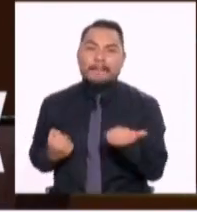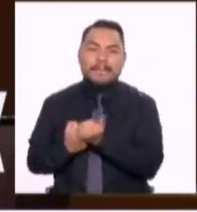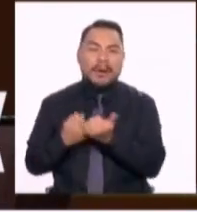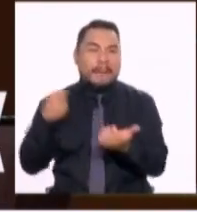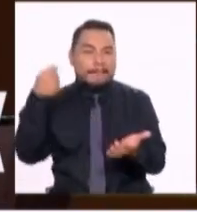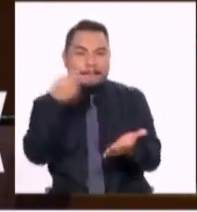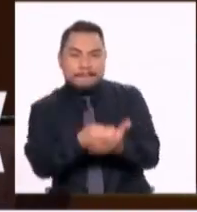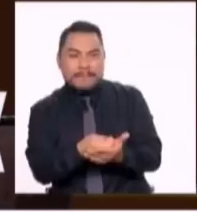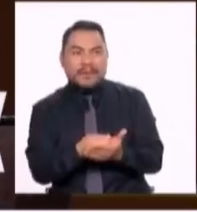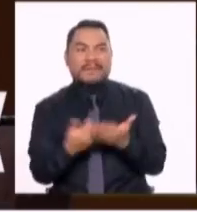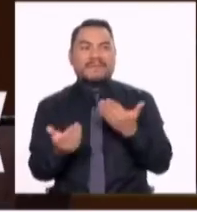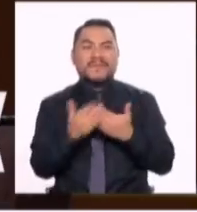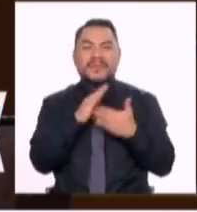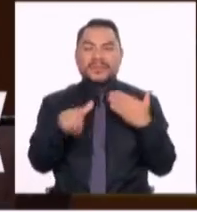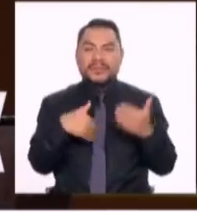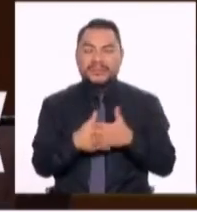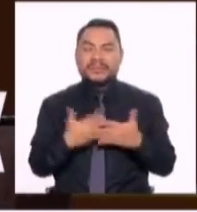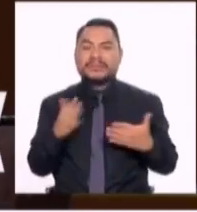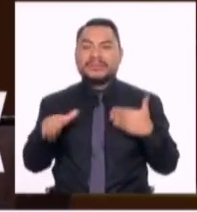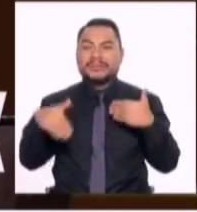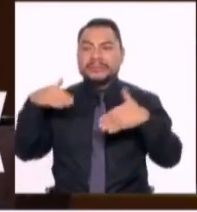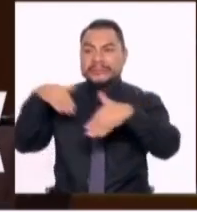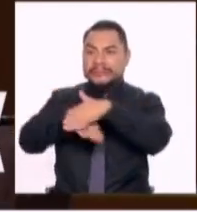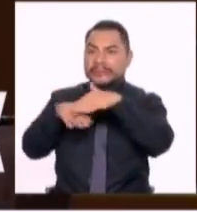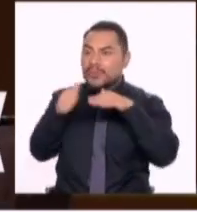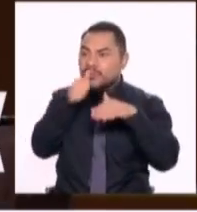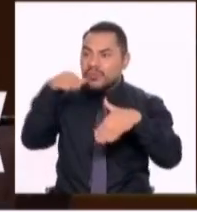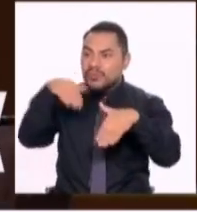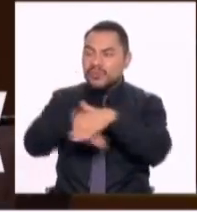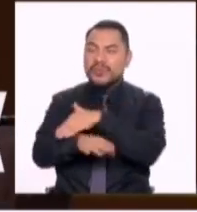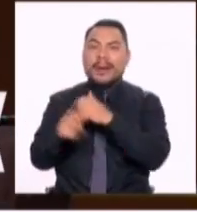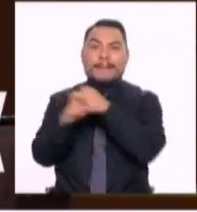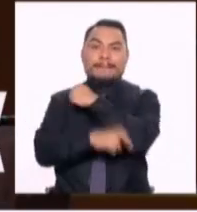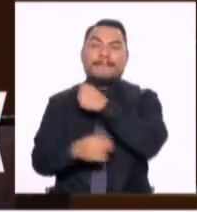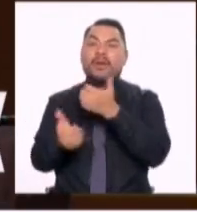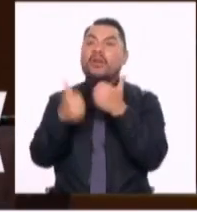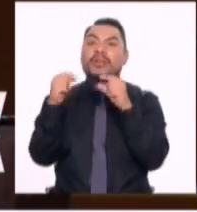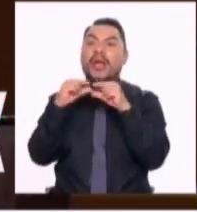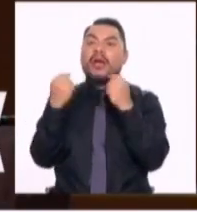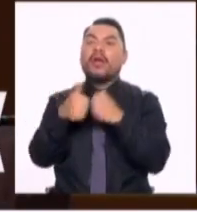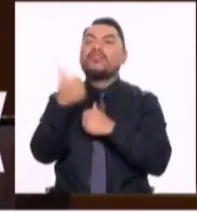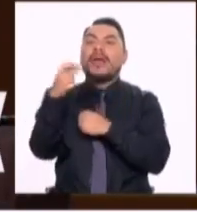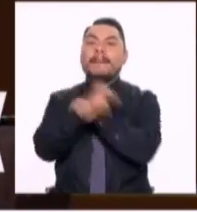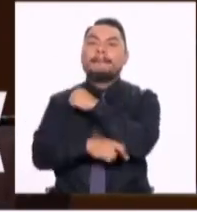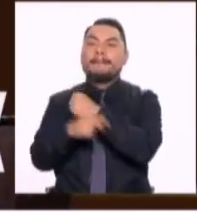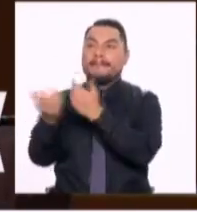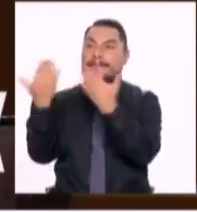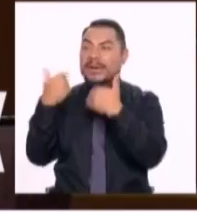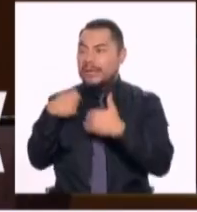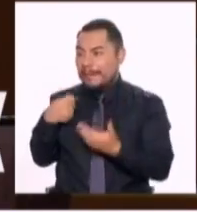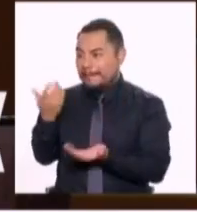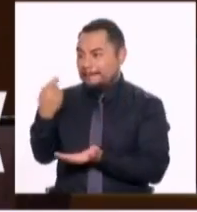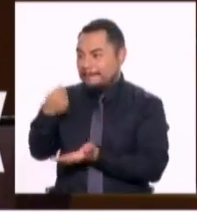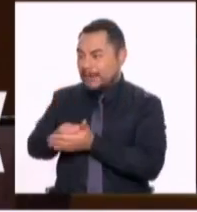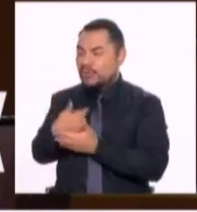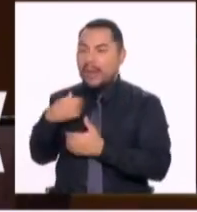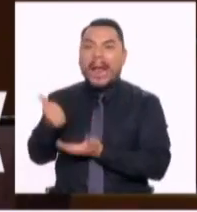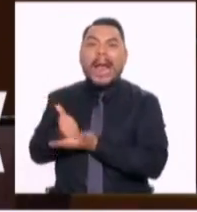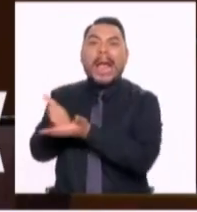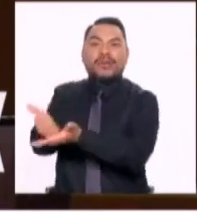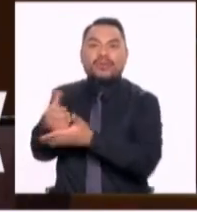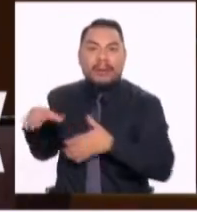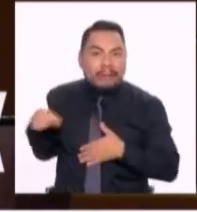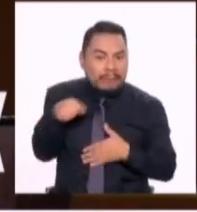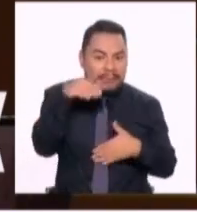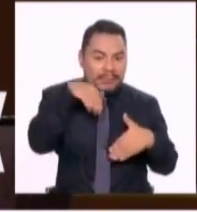ellos no nos pueden decir que el delincuente está mejor armado que la policía. Está demostrado, uh-huh, ¿no?, a través de los asesinatos que ha habido,